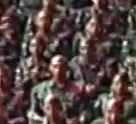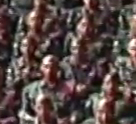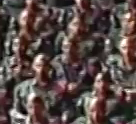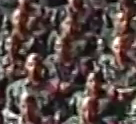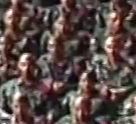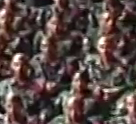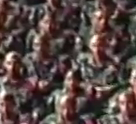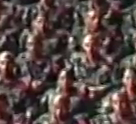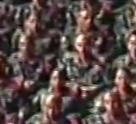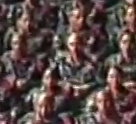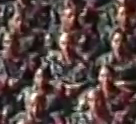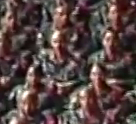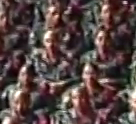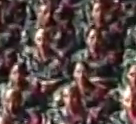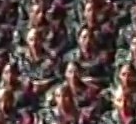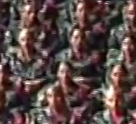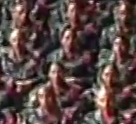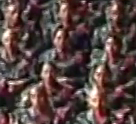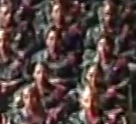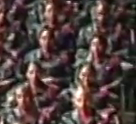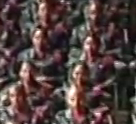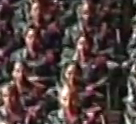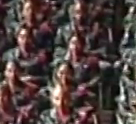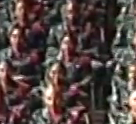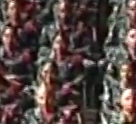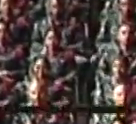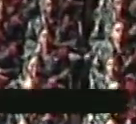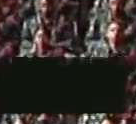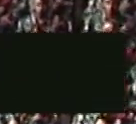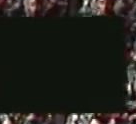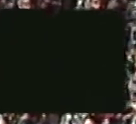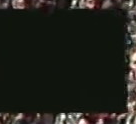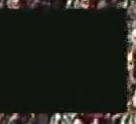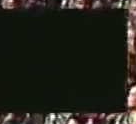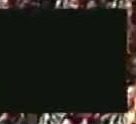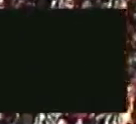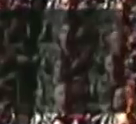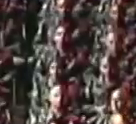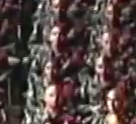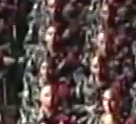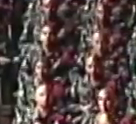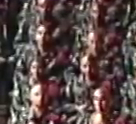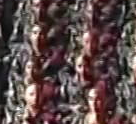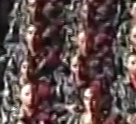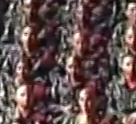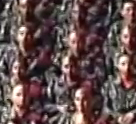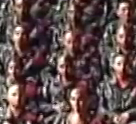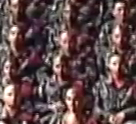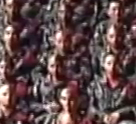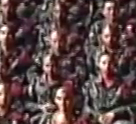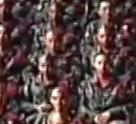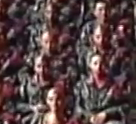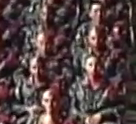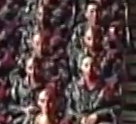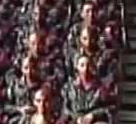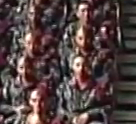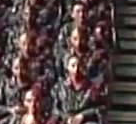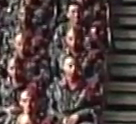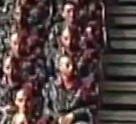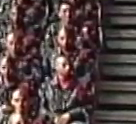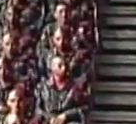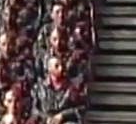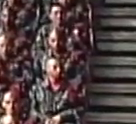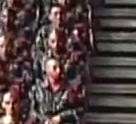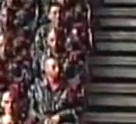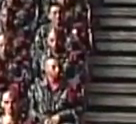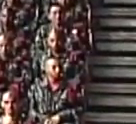alto índice académico. mejores índices académicos del curso básico de